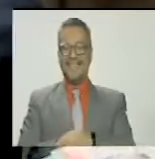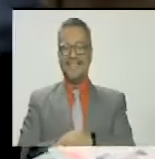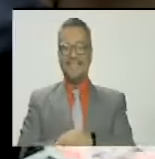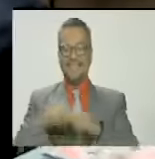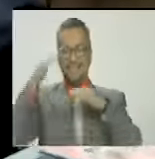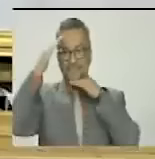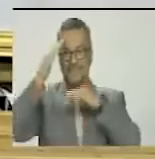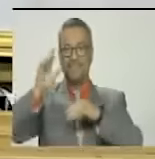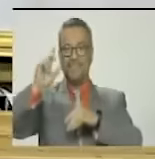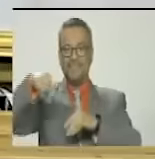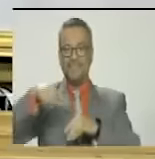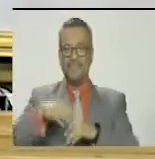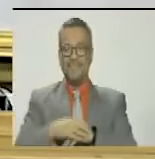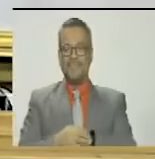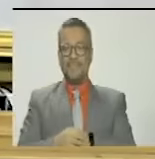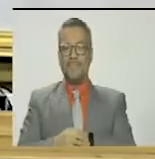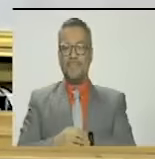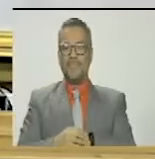Saludamos también